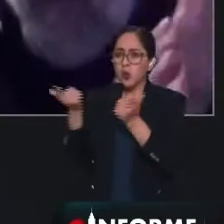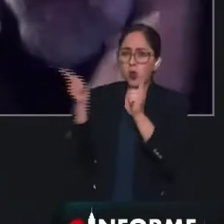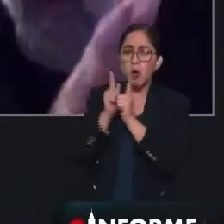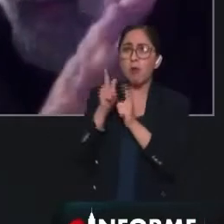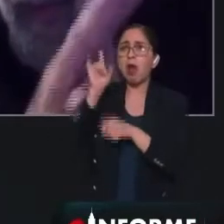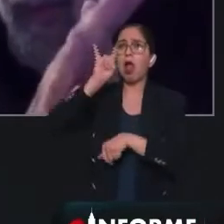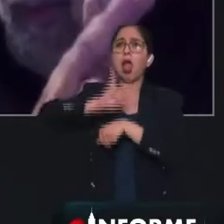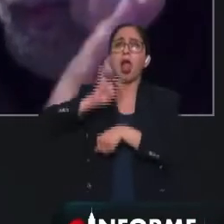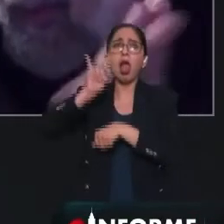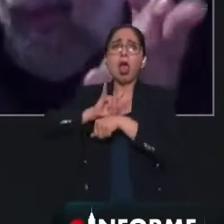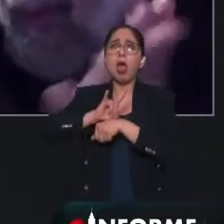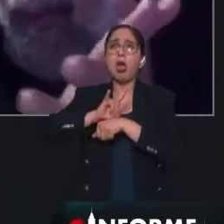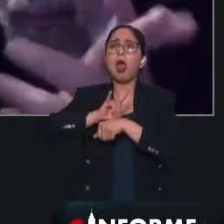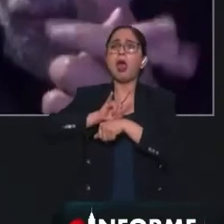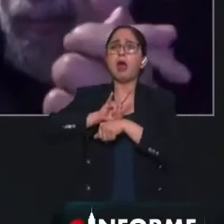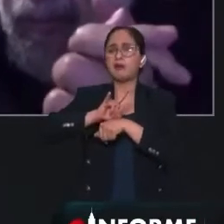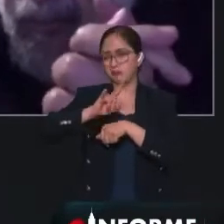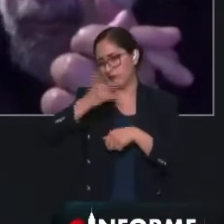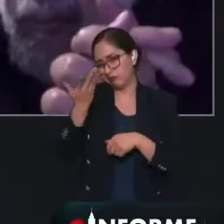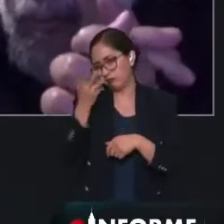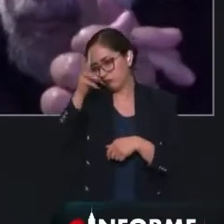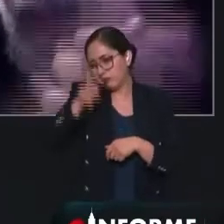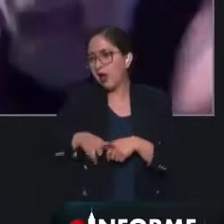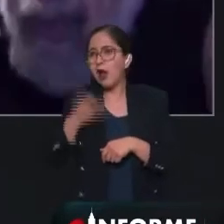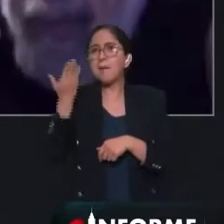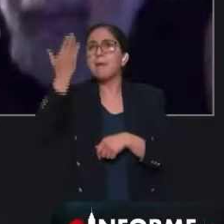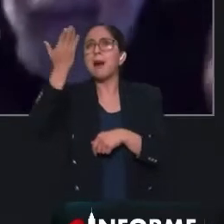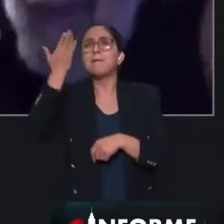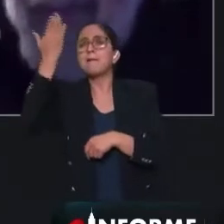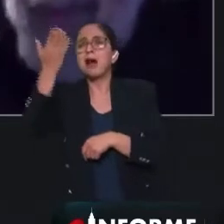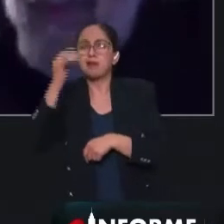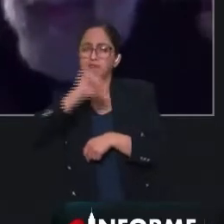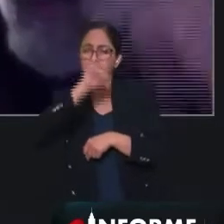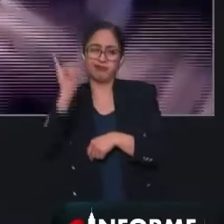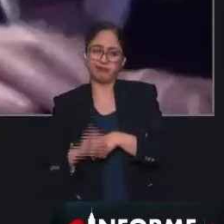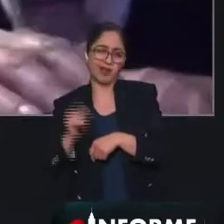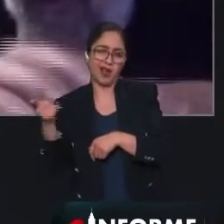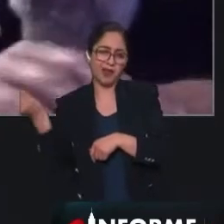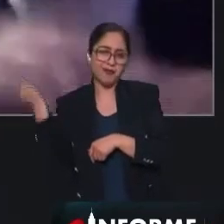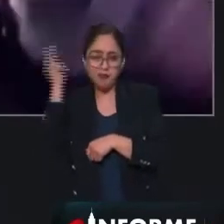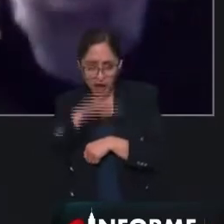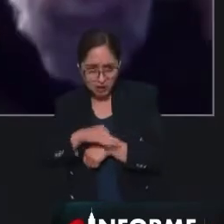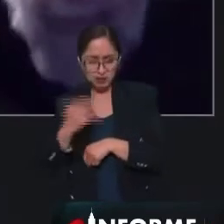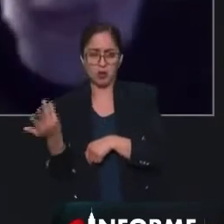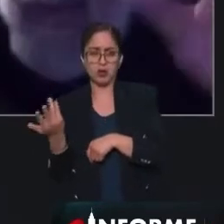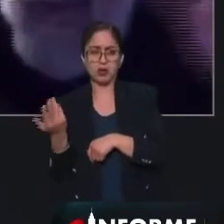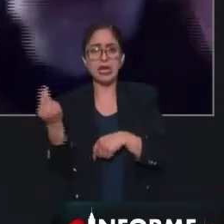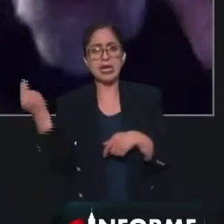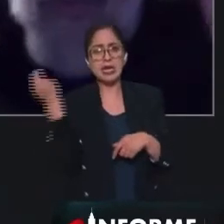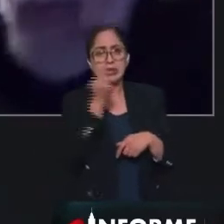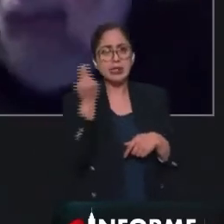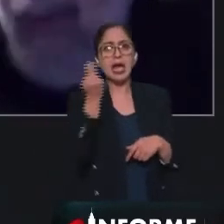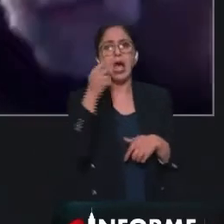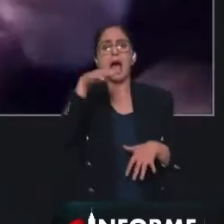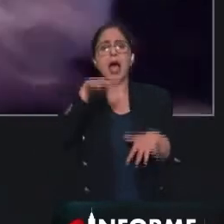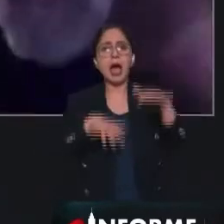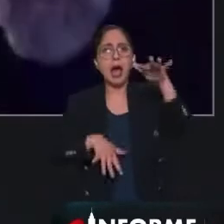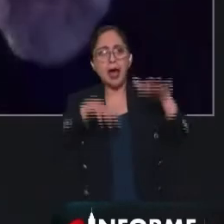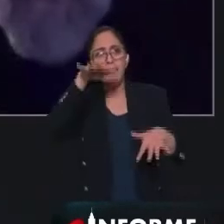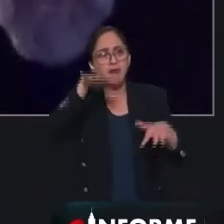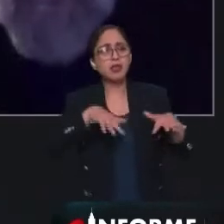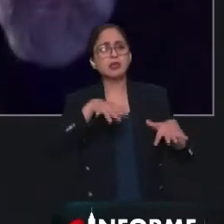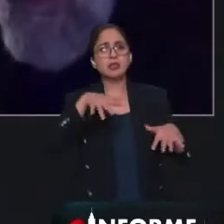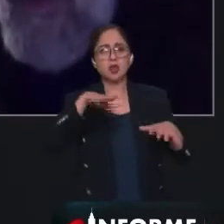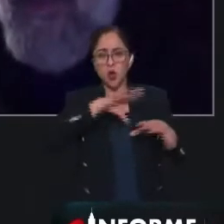Inexistentes de cabo a rabo. Creo que más bien habría que, si no nos hemos deslindado del todo, habría que